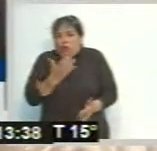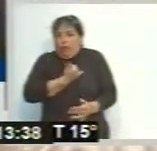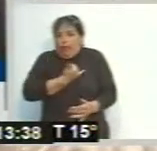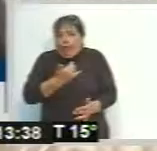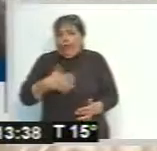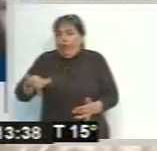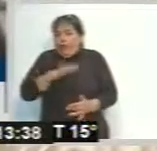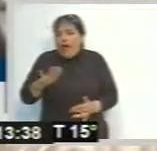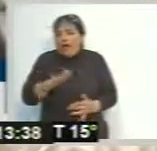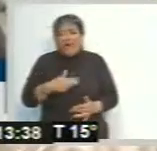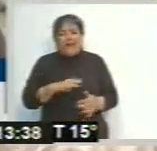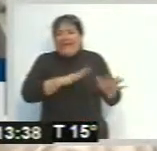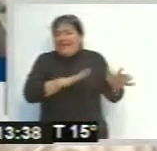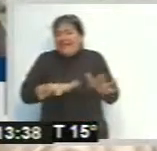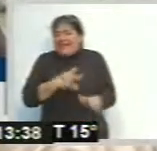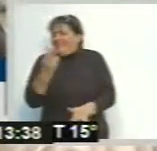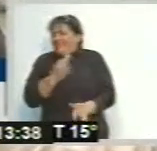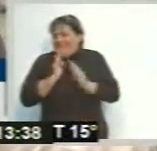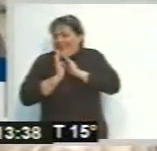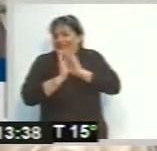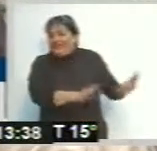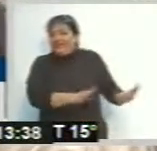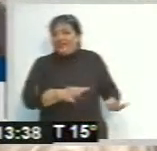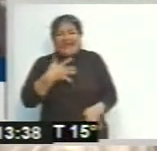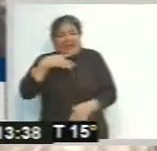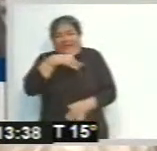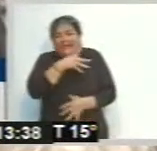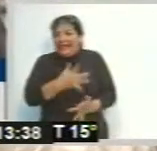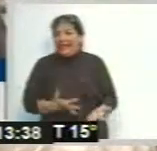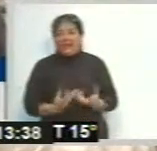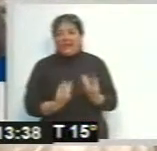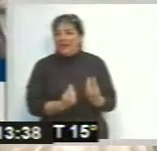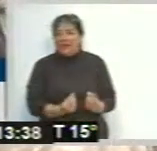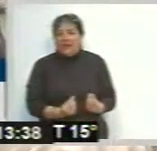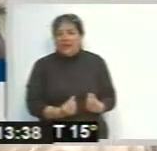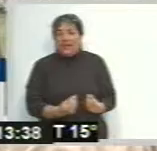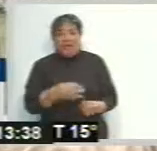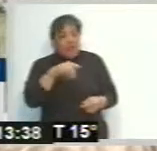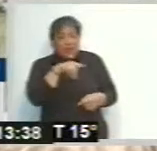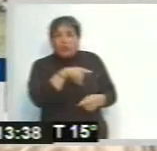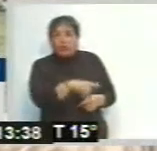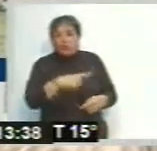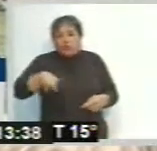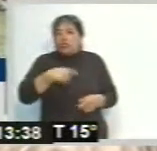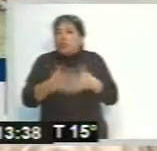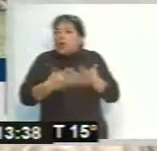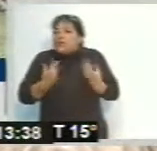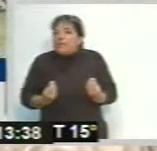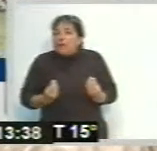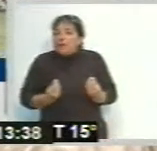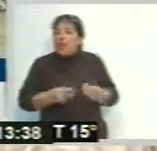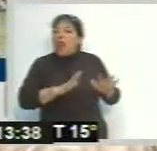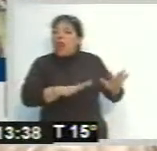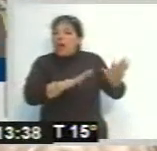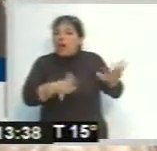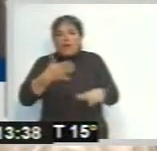detestable la verdad es incomprensible este y bueno frente a esto que hacemos la guerra en medio